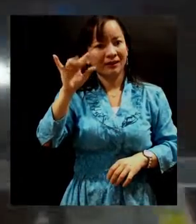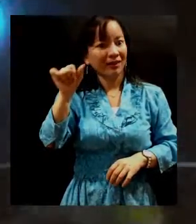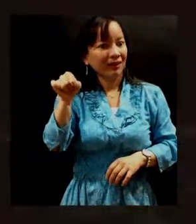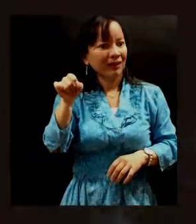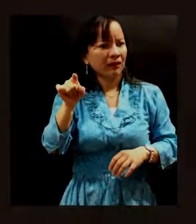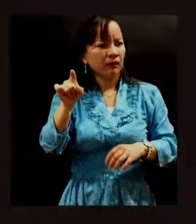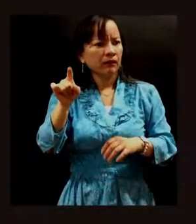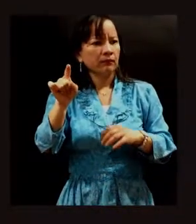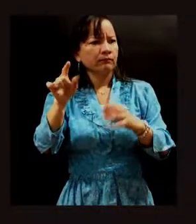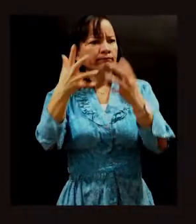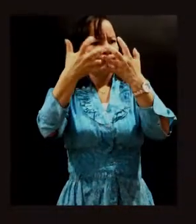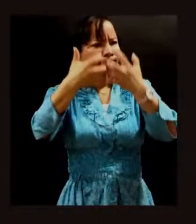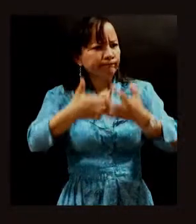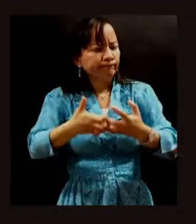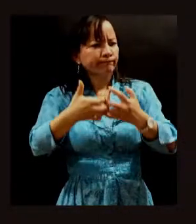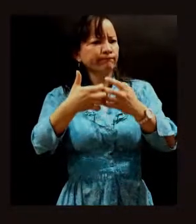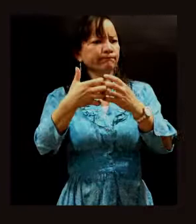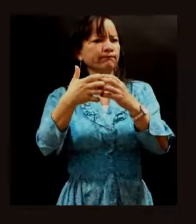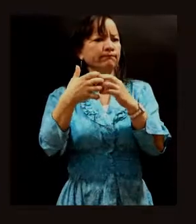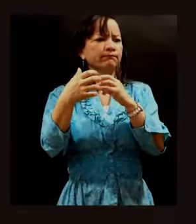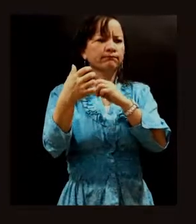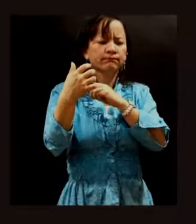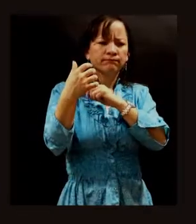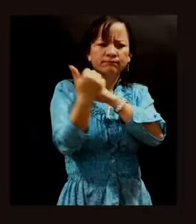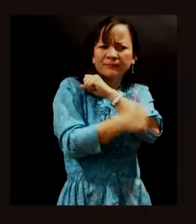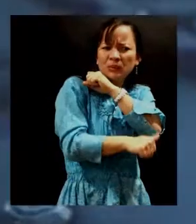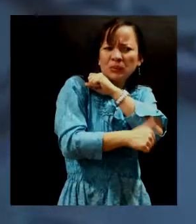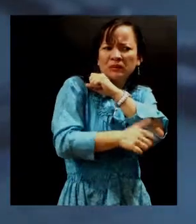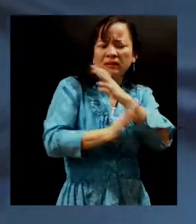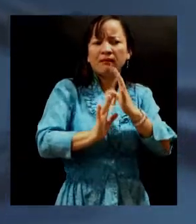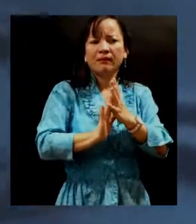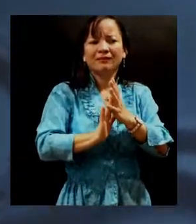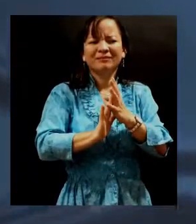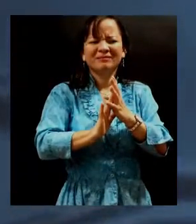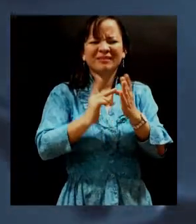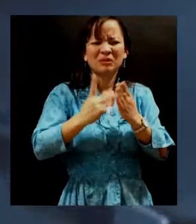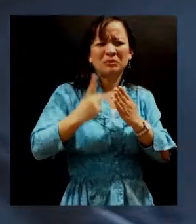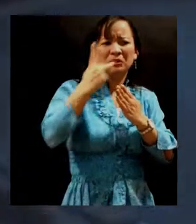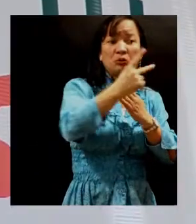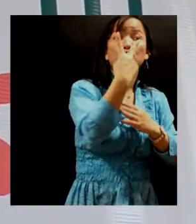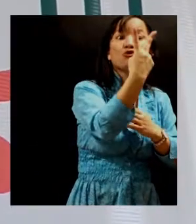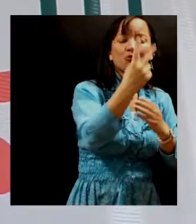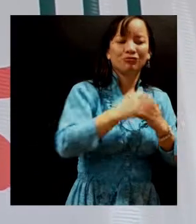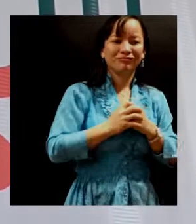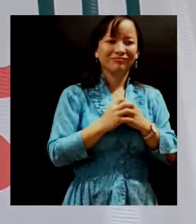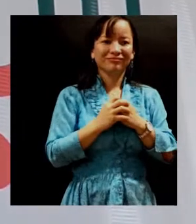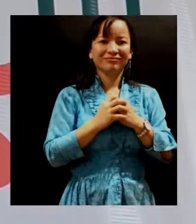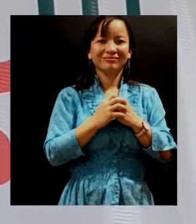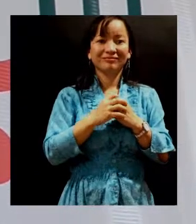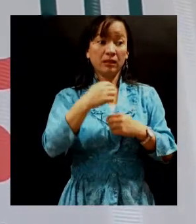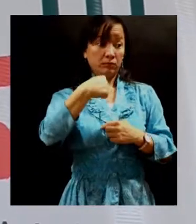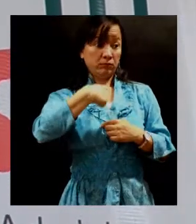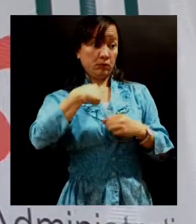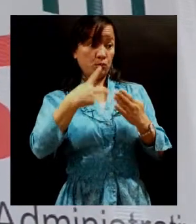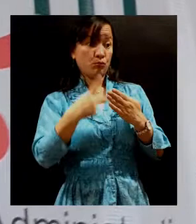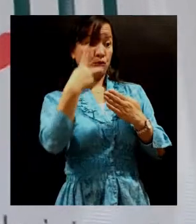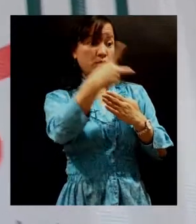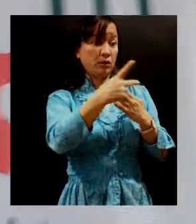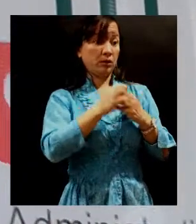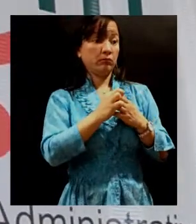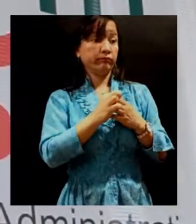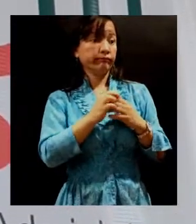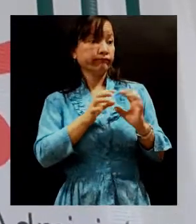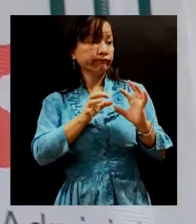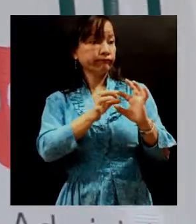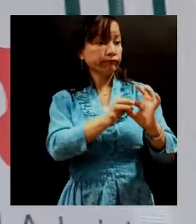y emprendimiento innovador BUAT Boyacá, donde se expusieron dos proyectos que beneficiarán a la ciudad. Mi proyecto fue realizado en conjunto con la Unidad